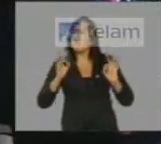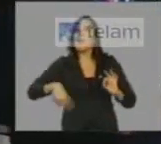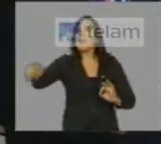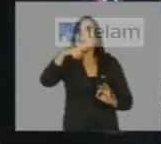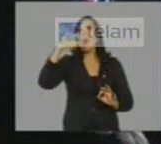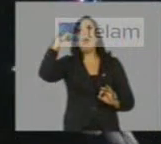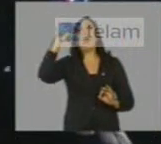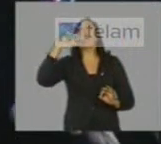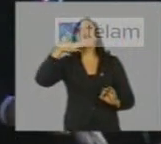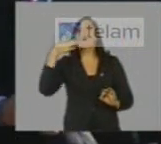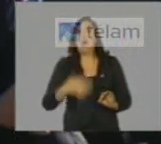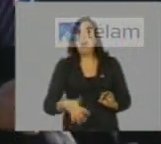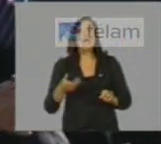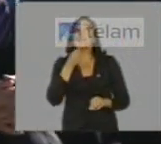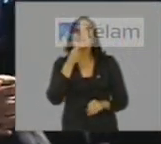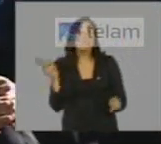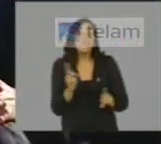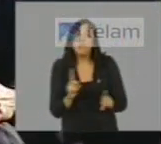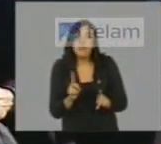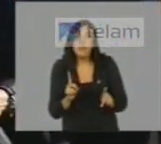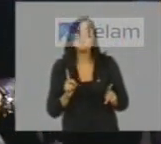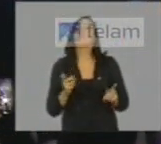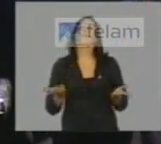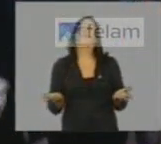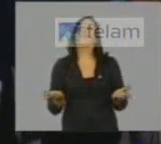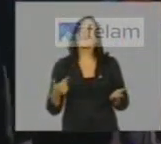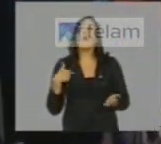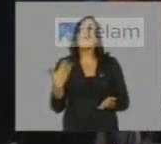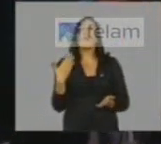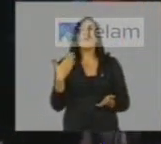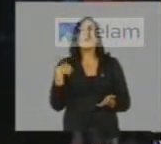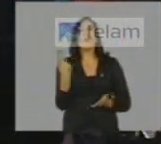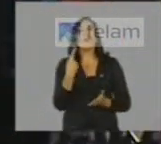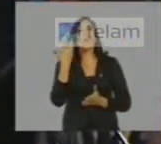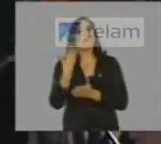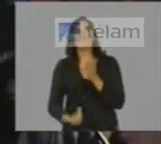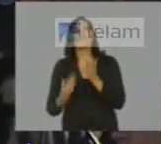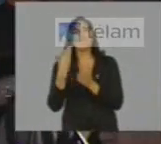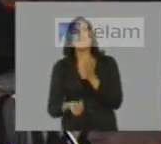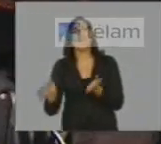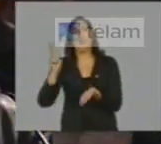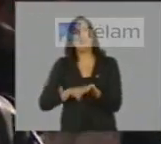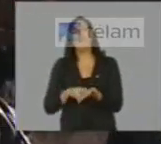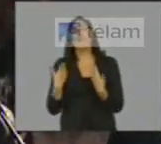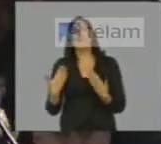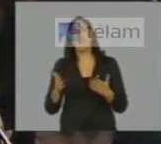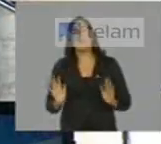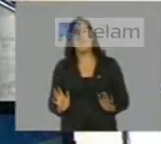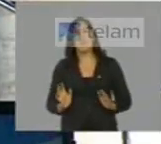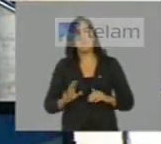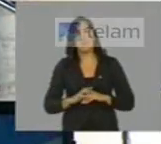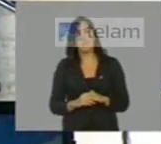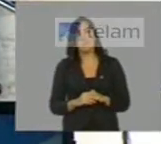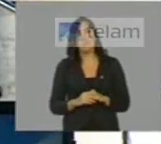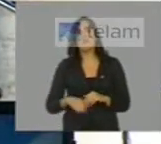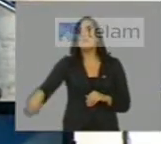porque si no corremos el riesgo de cometer nuevamente errores. Y